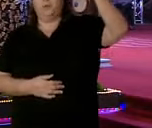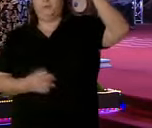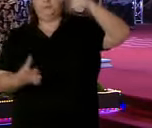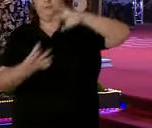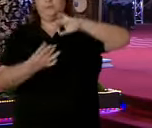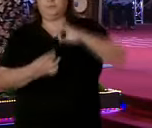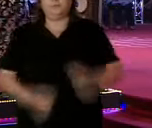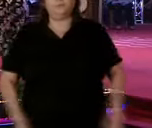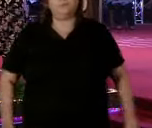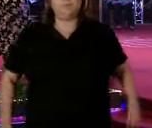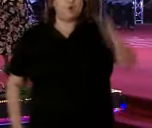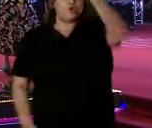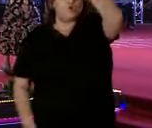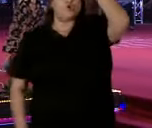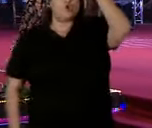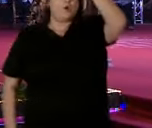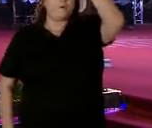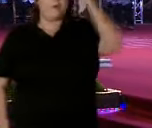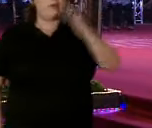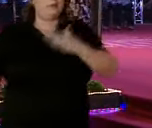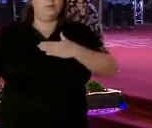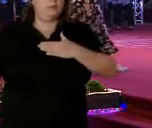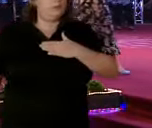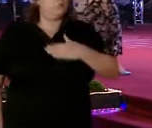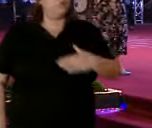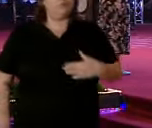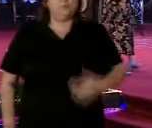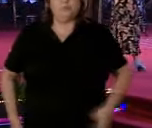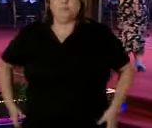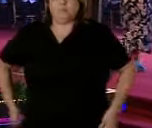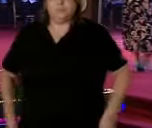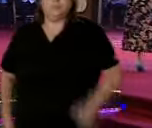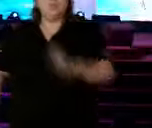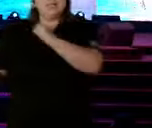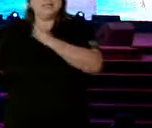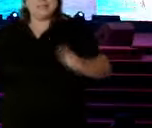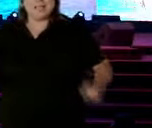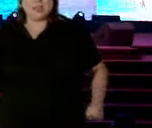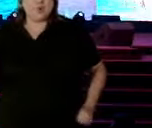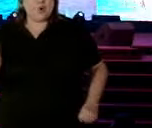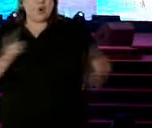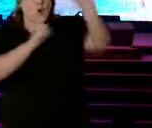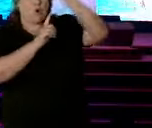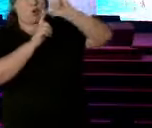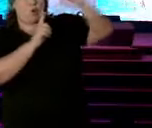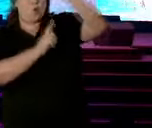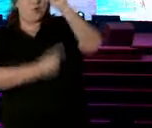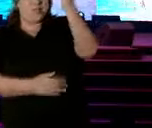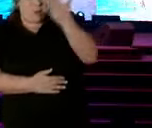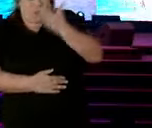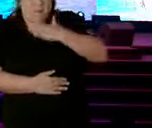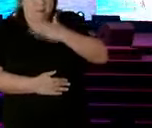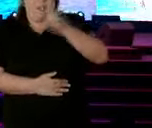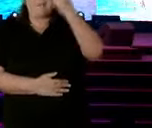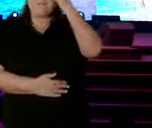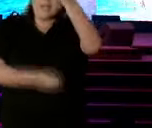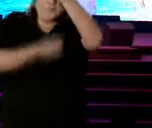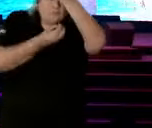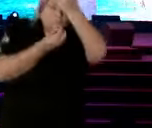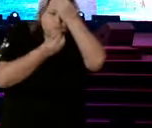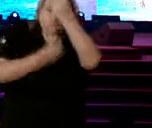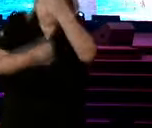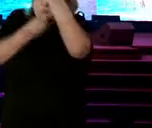Está sobre mí. Hermoso, hermoso. Porque el Señor me ha ungido para llevar buenas nuevas a los pobres.